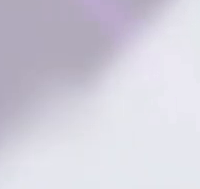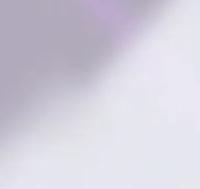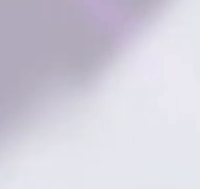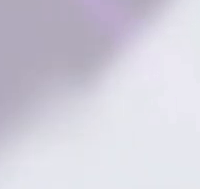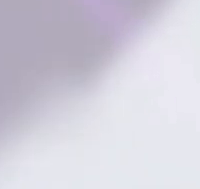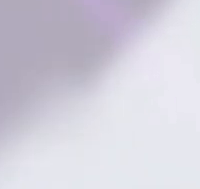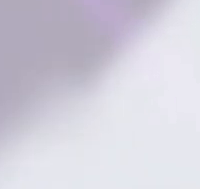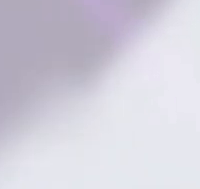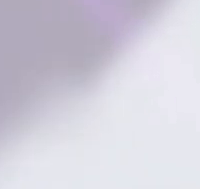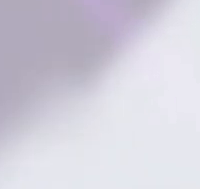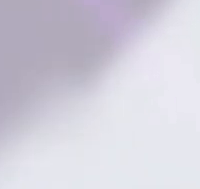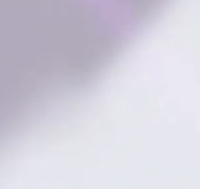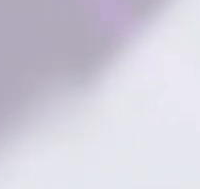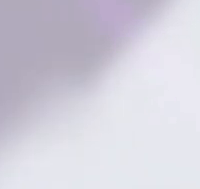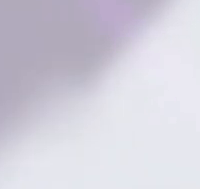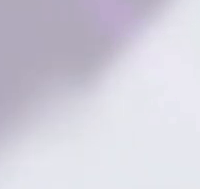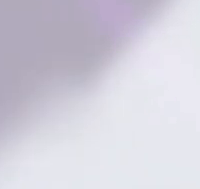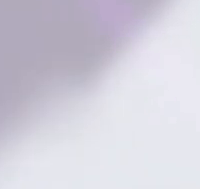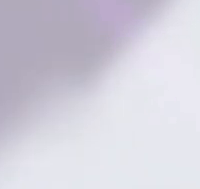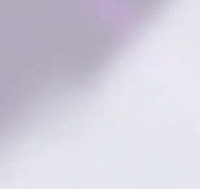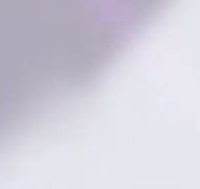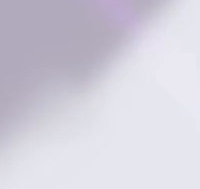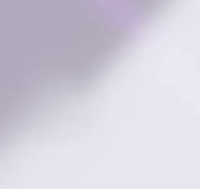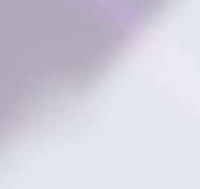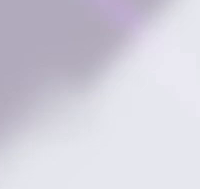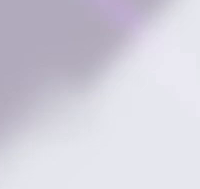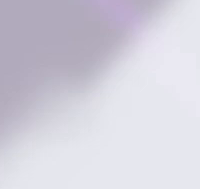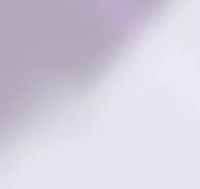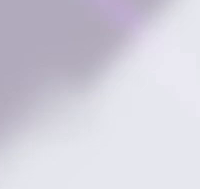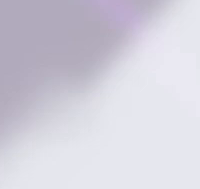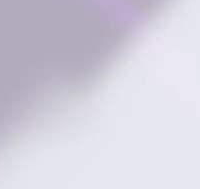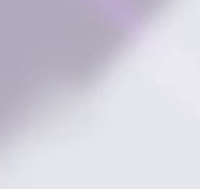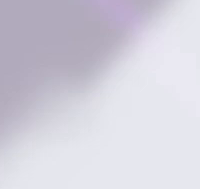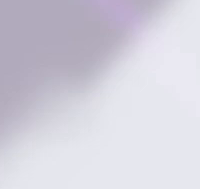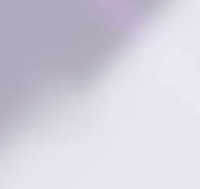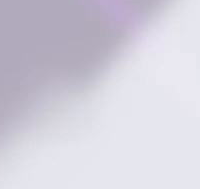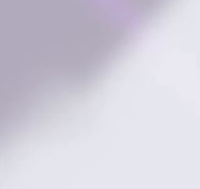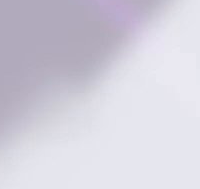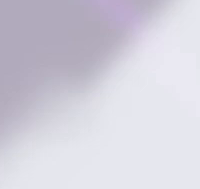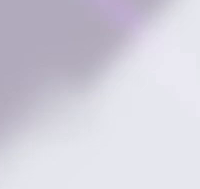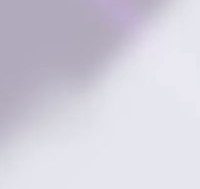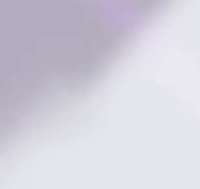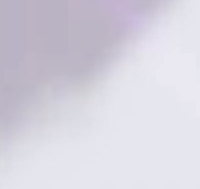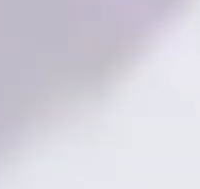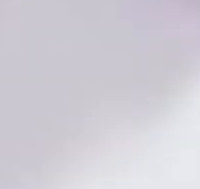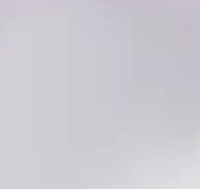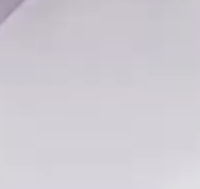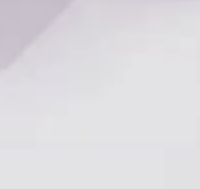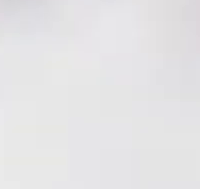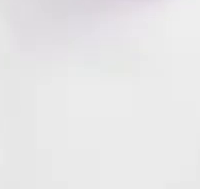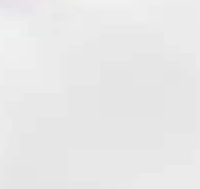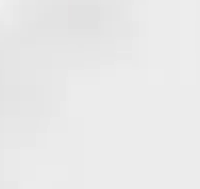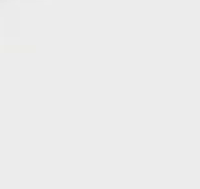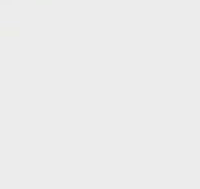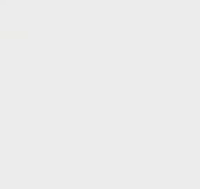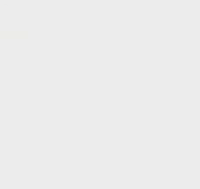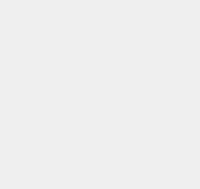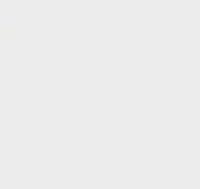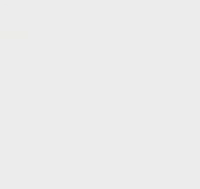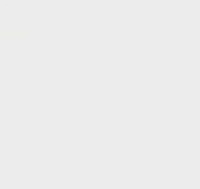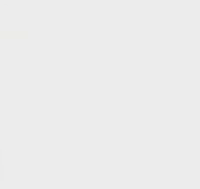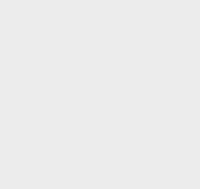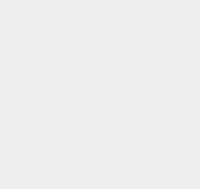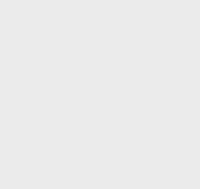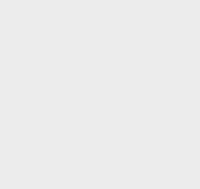para hacer democracia se requiere estar bien informados la urna programa del instituto